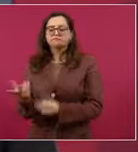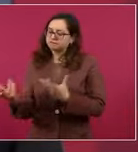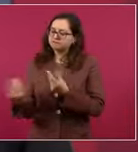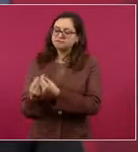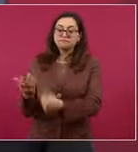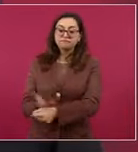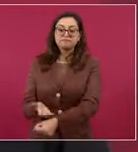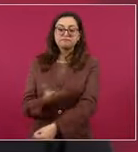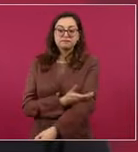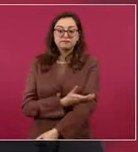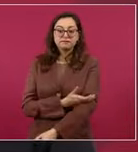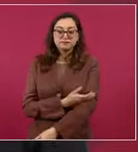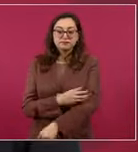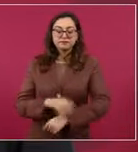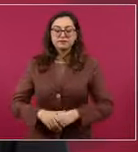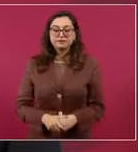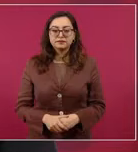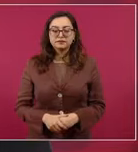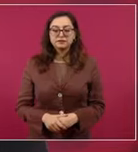Luego